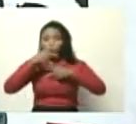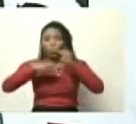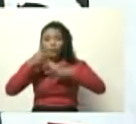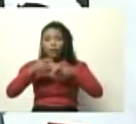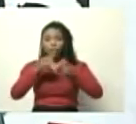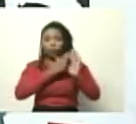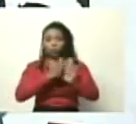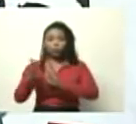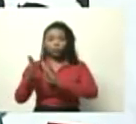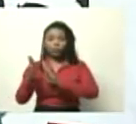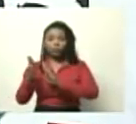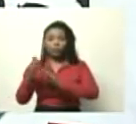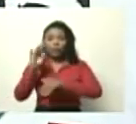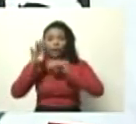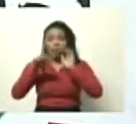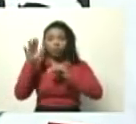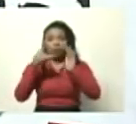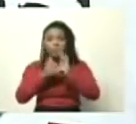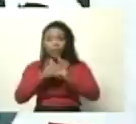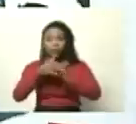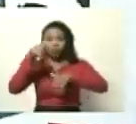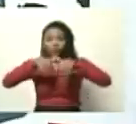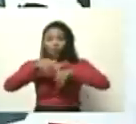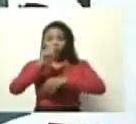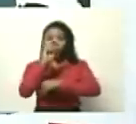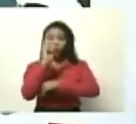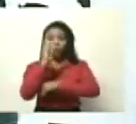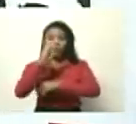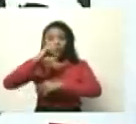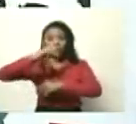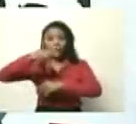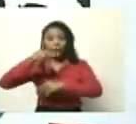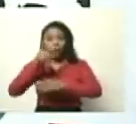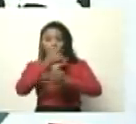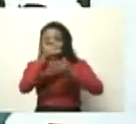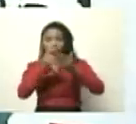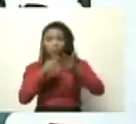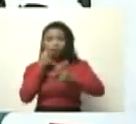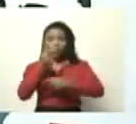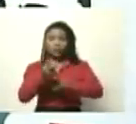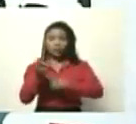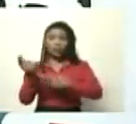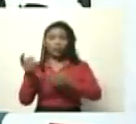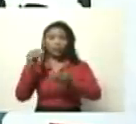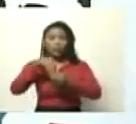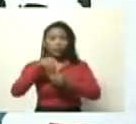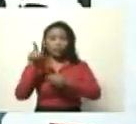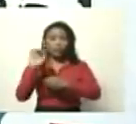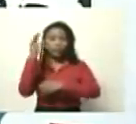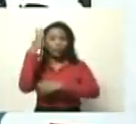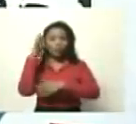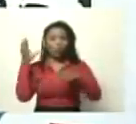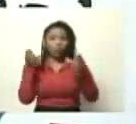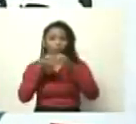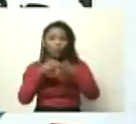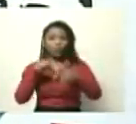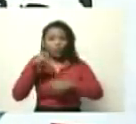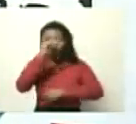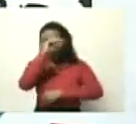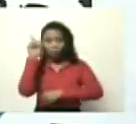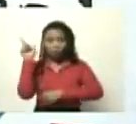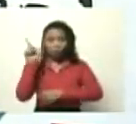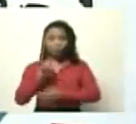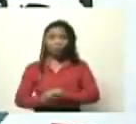elección de las más de 14.000 VC, esto de los lineamientos que se han dictado en este quinto congreso del Partido